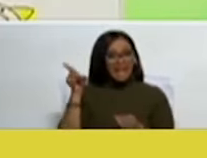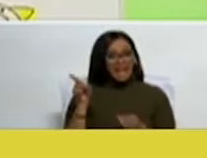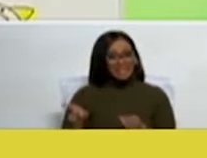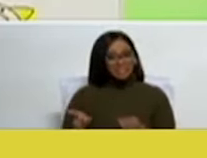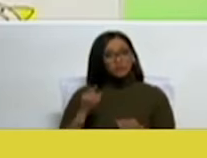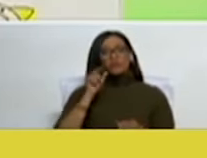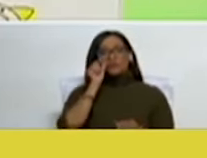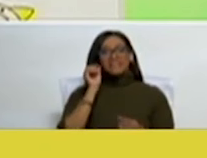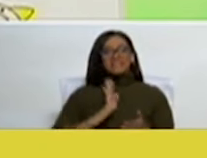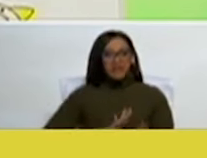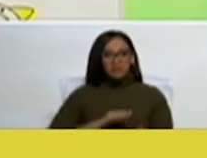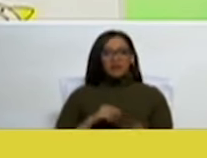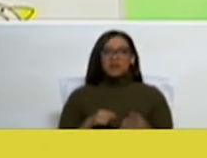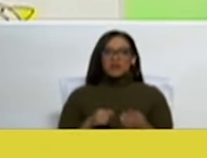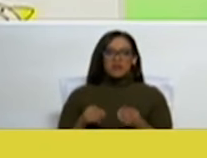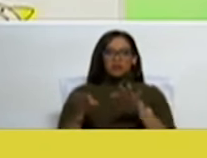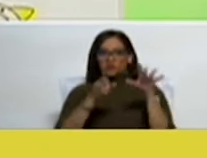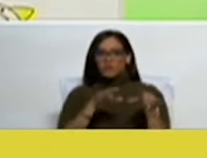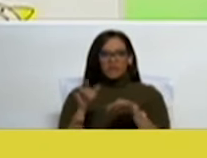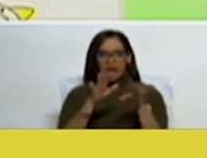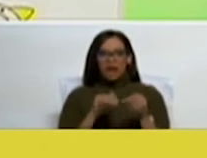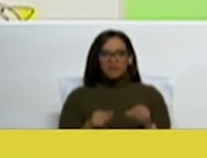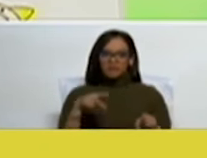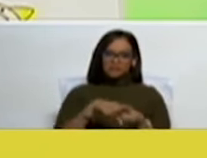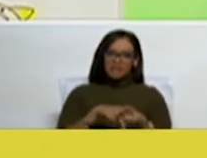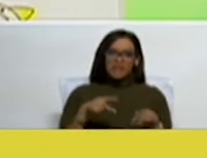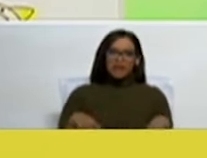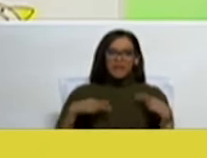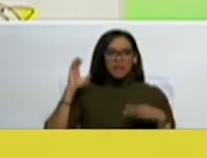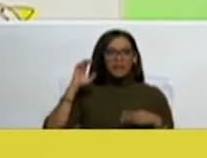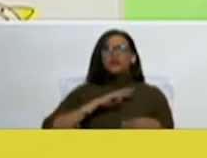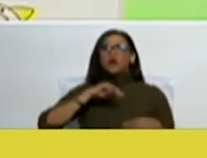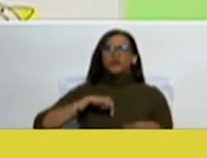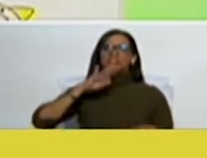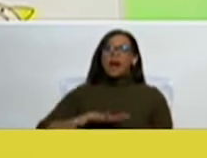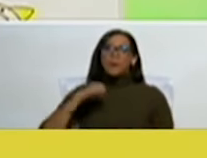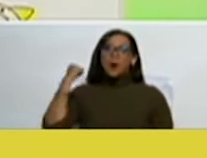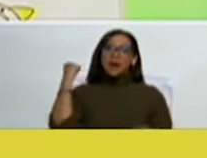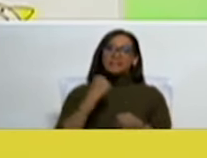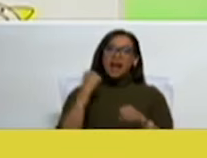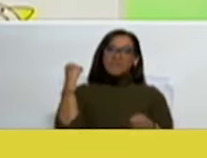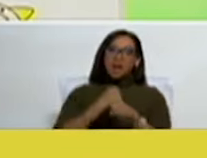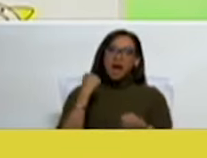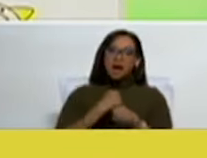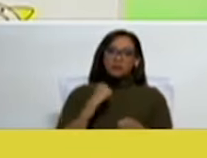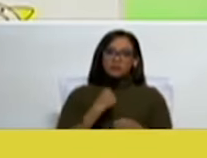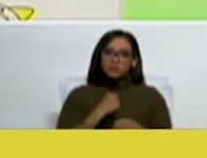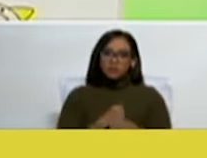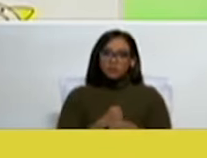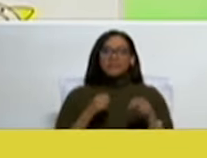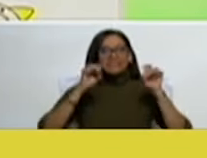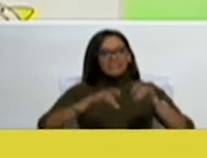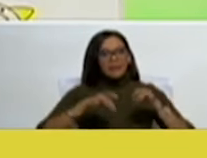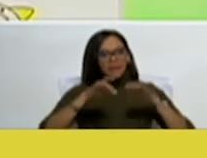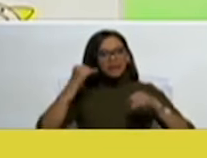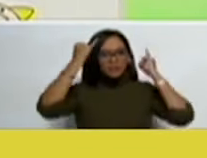estas alturas, Estados Unidos firmó un acuerdo y debió levantar todas las sanciones. Después se dio la liberación